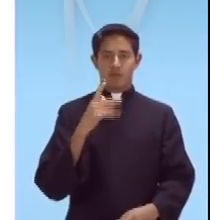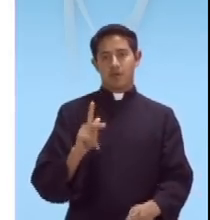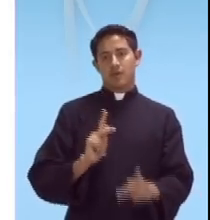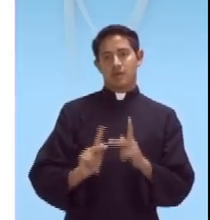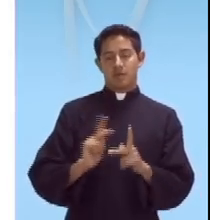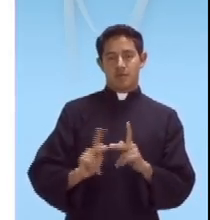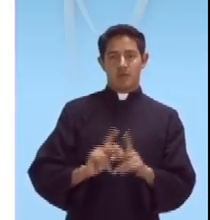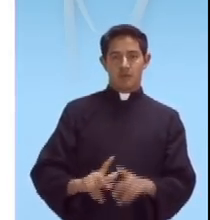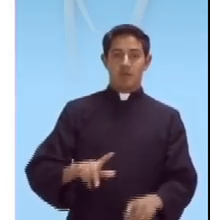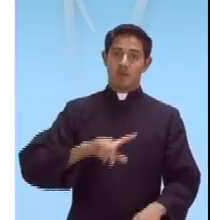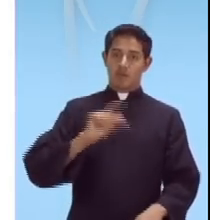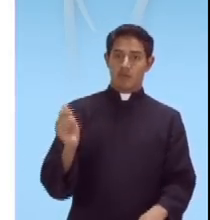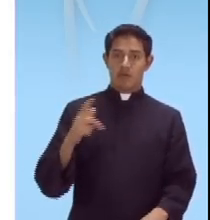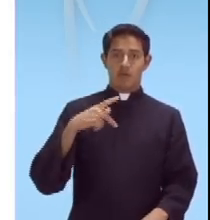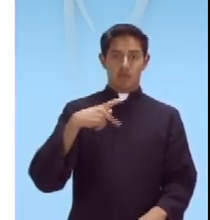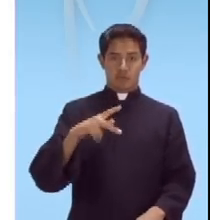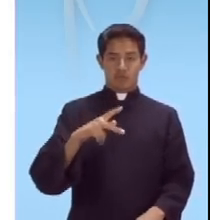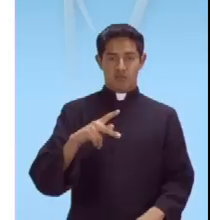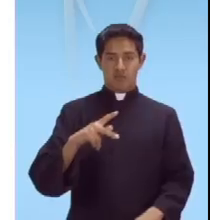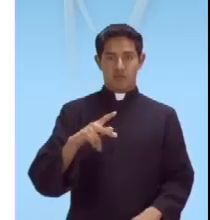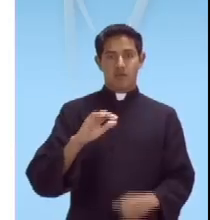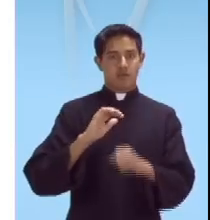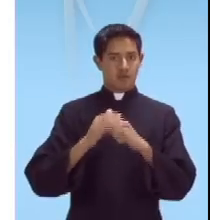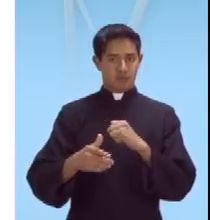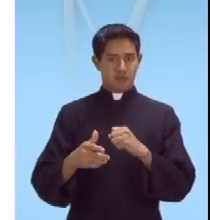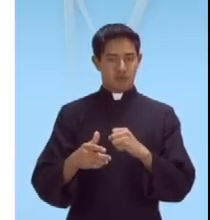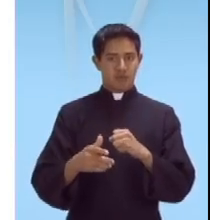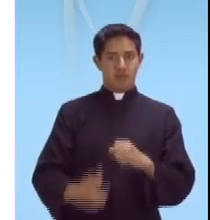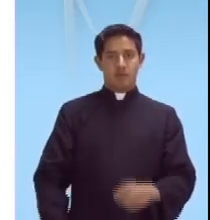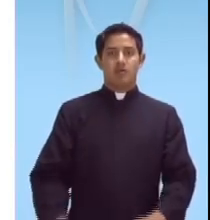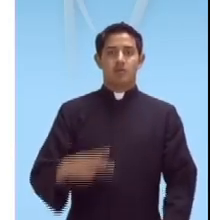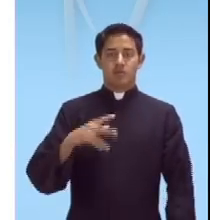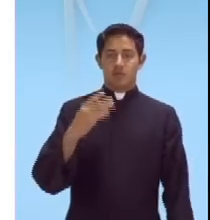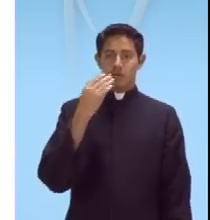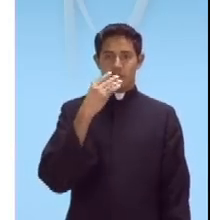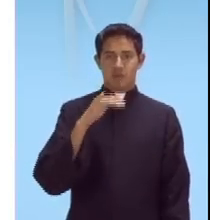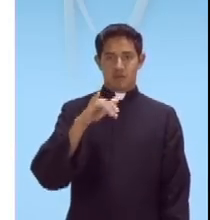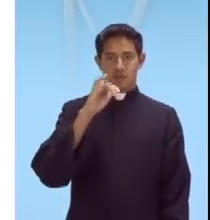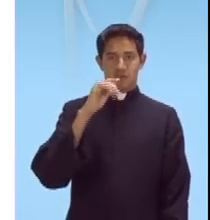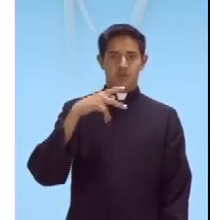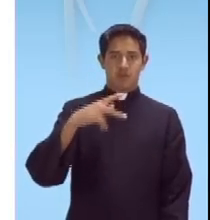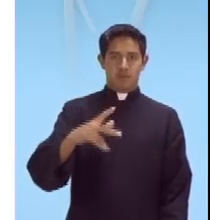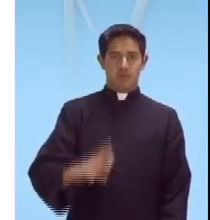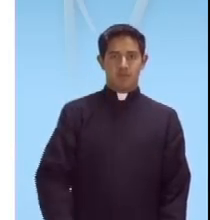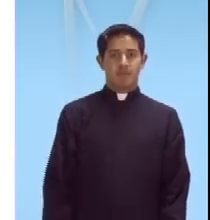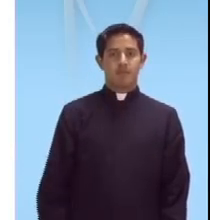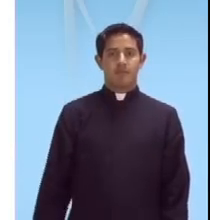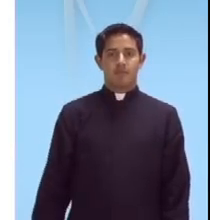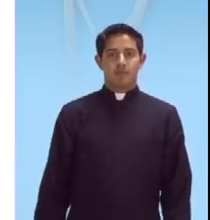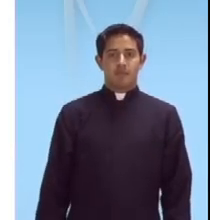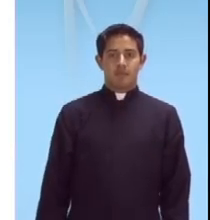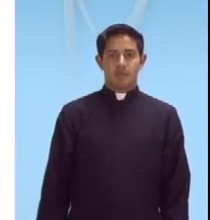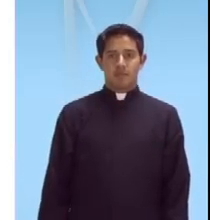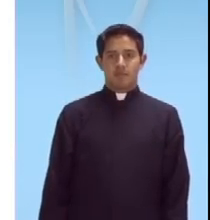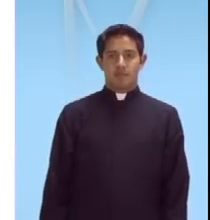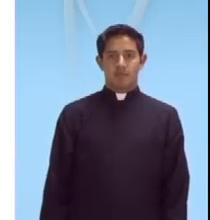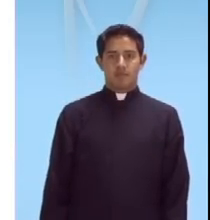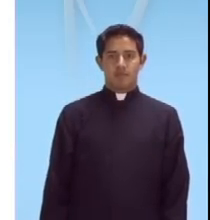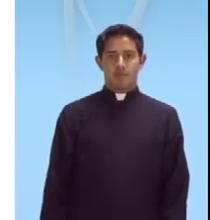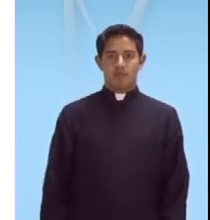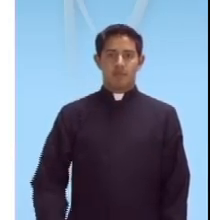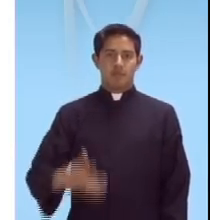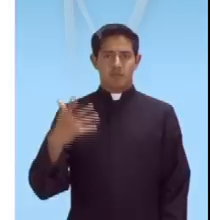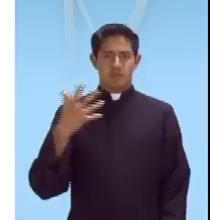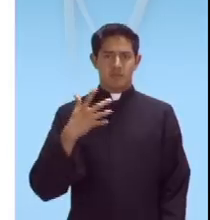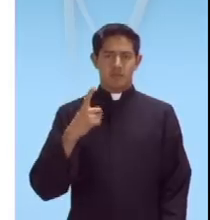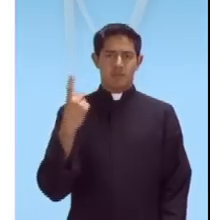Después comerás tú y verás. Comerás y verás tú. ¿Tendrás acaso que mostrarse